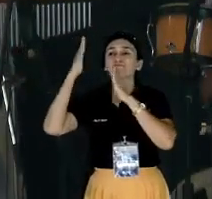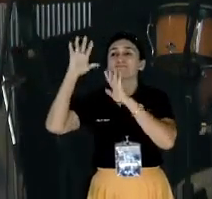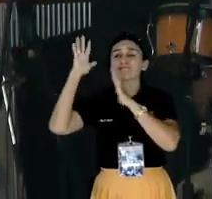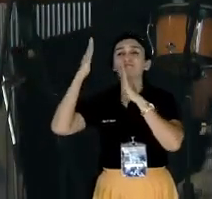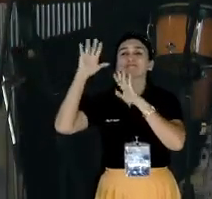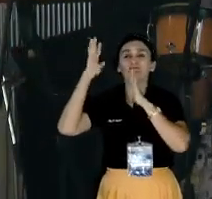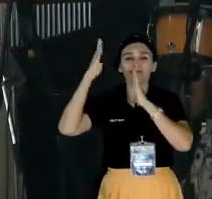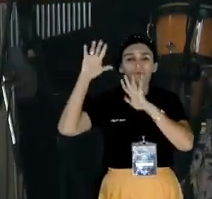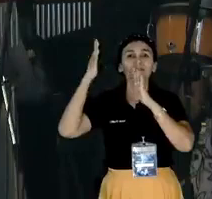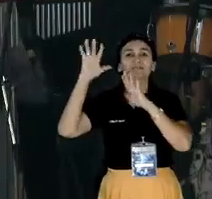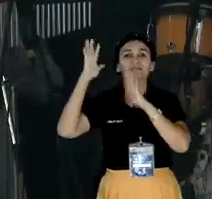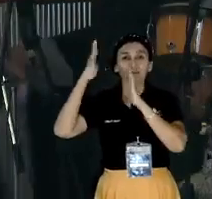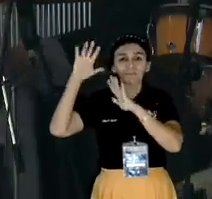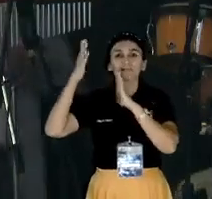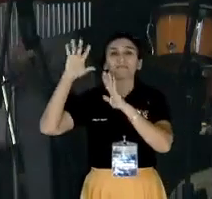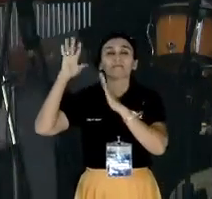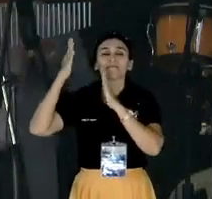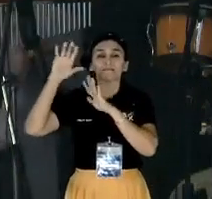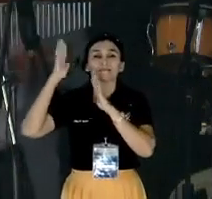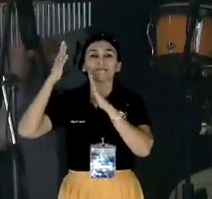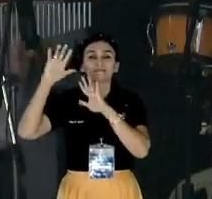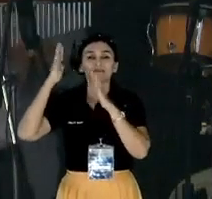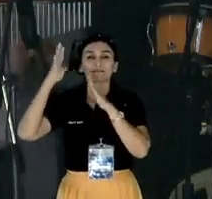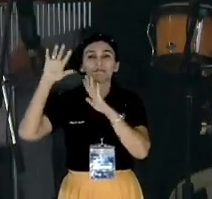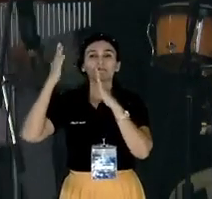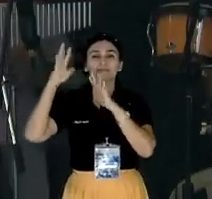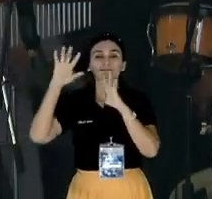la maicaisa.